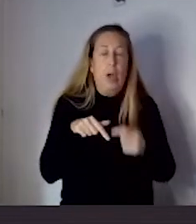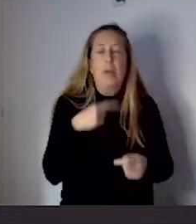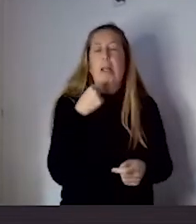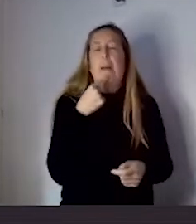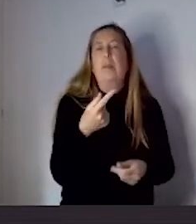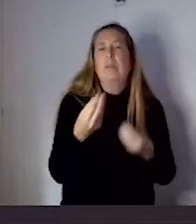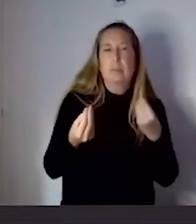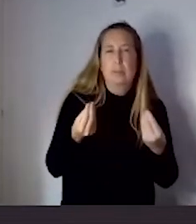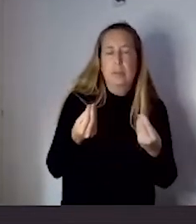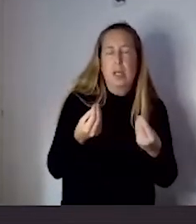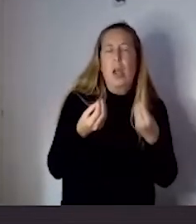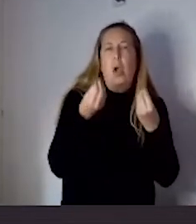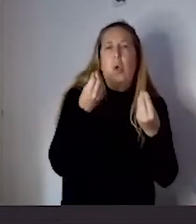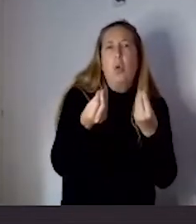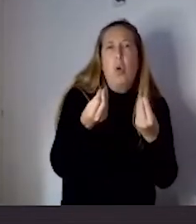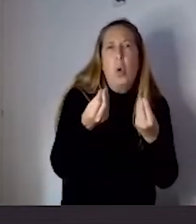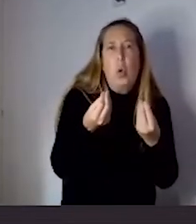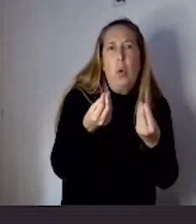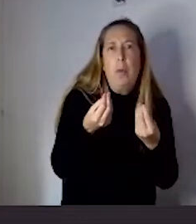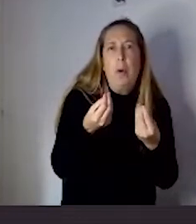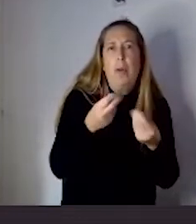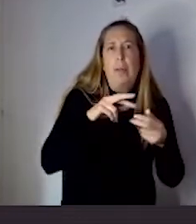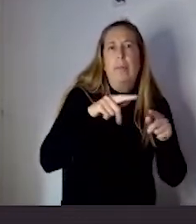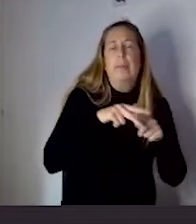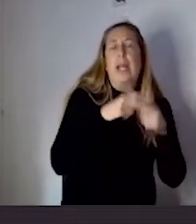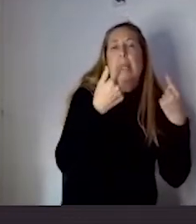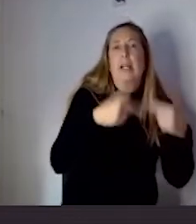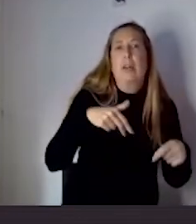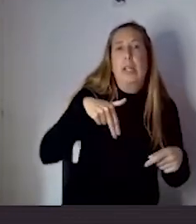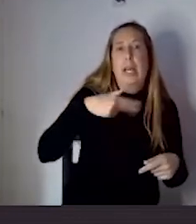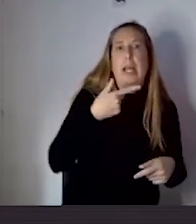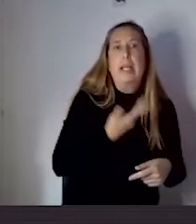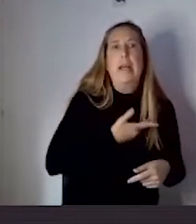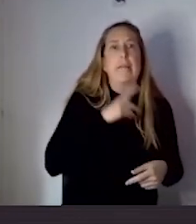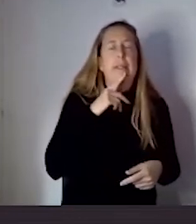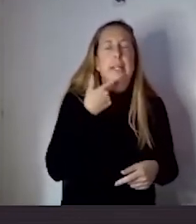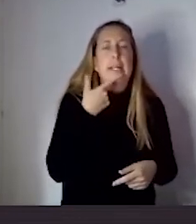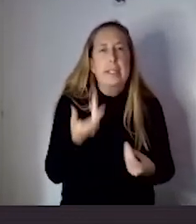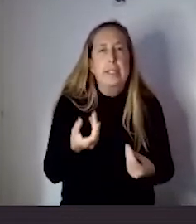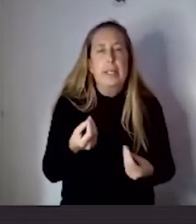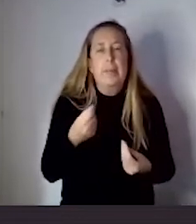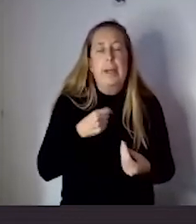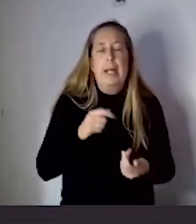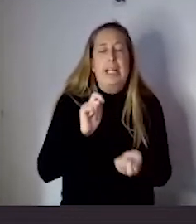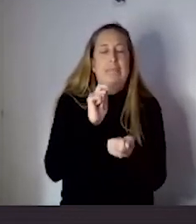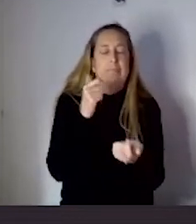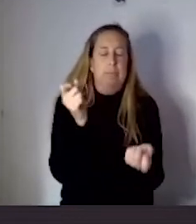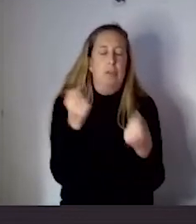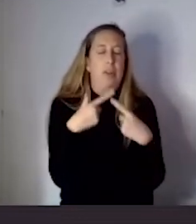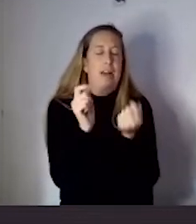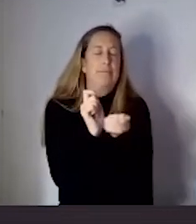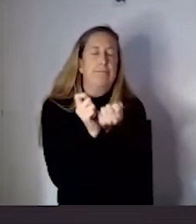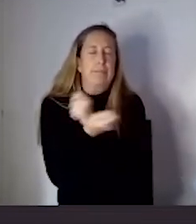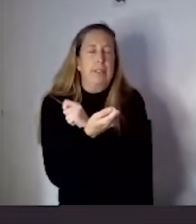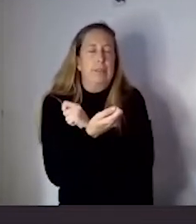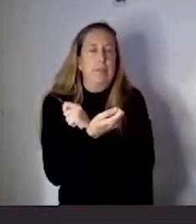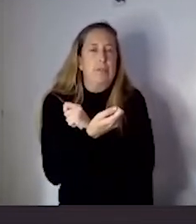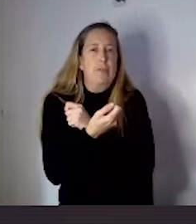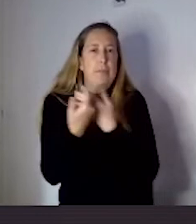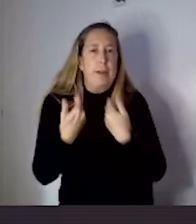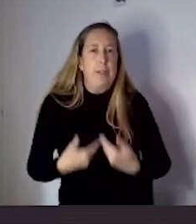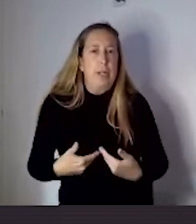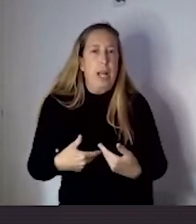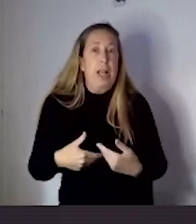podemos usar tecnologías como en este es para la transformación personal incluyendo la meditación digital